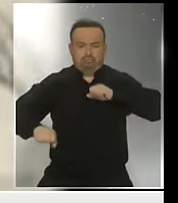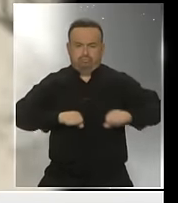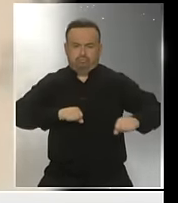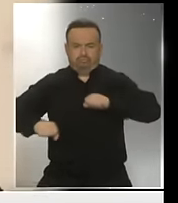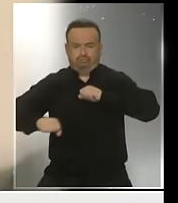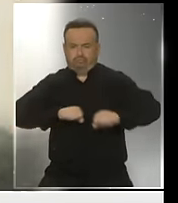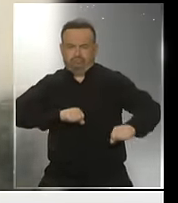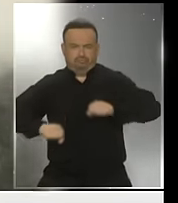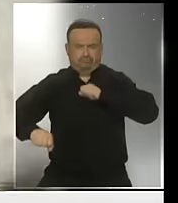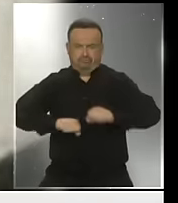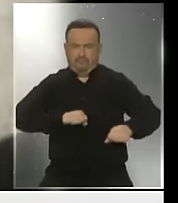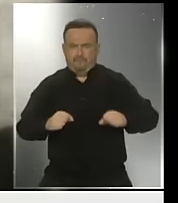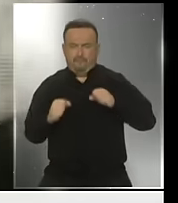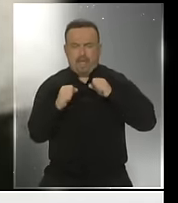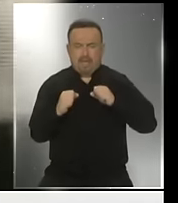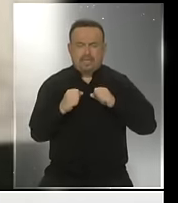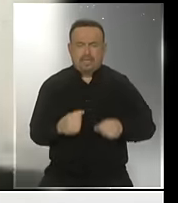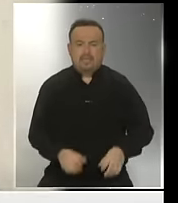moverse de manera brutal.